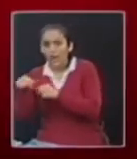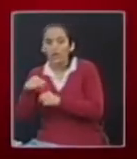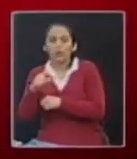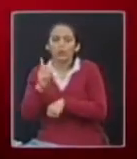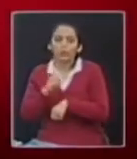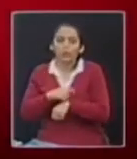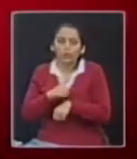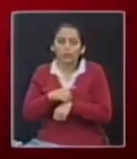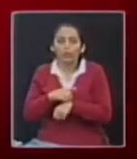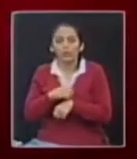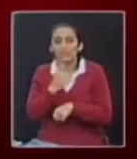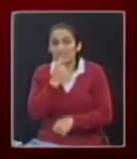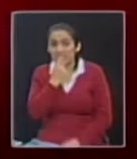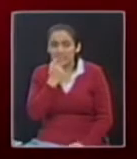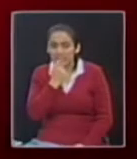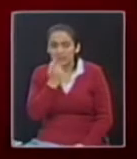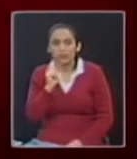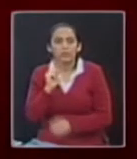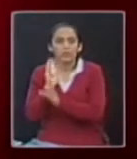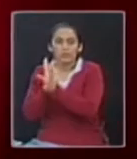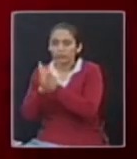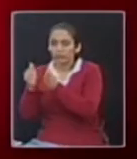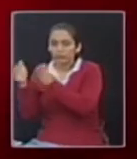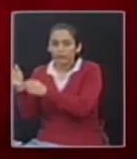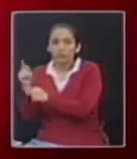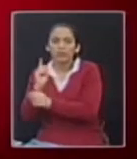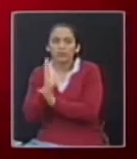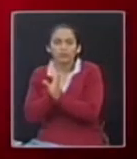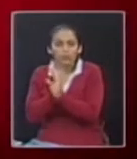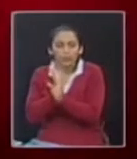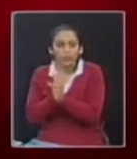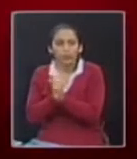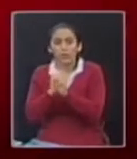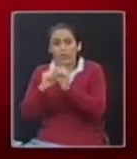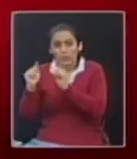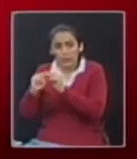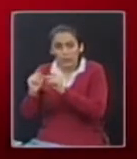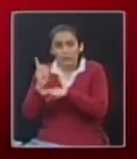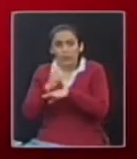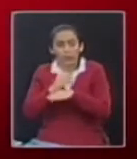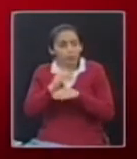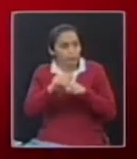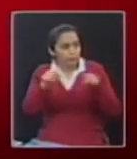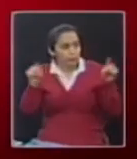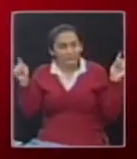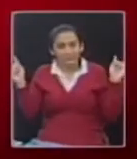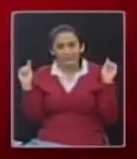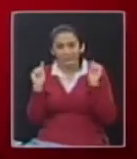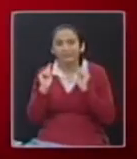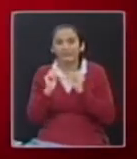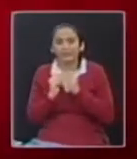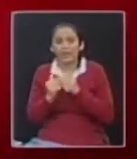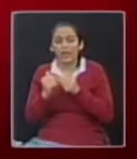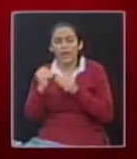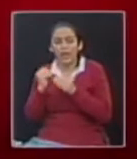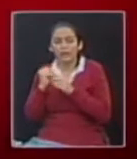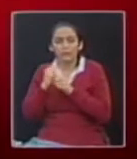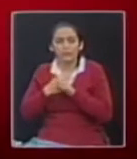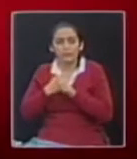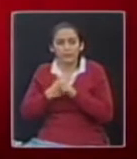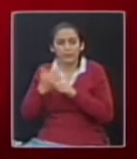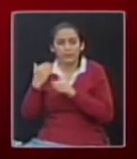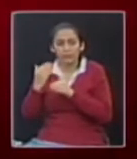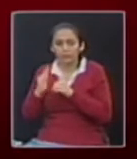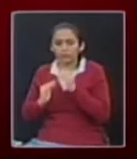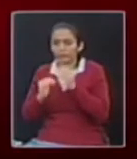psicólogos, de casi todas las especialidades. Ya hemos construido en meses anteriores, porque aquí iba a